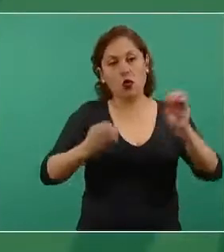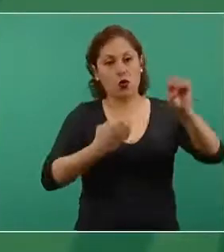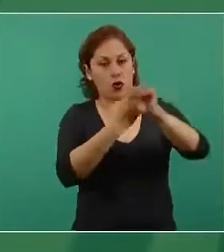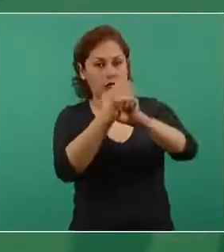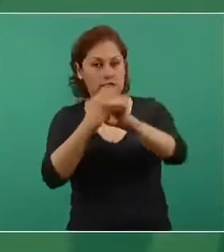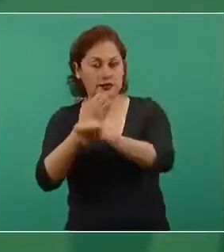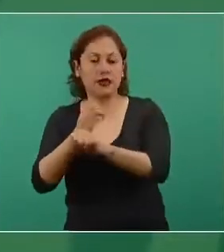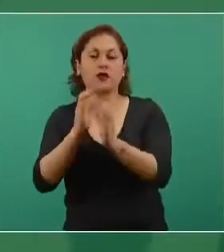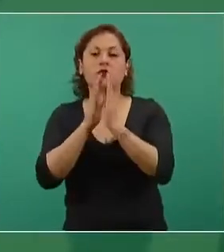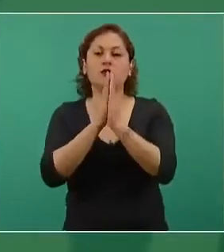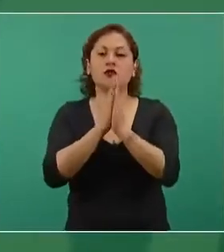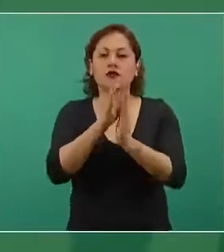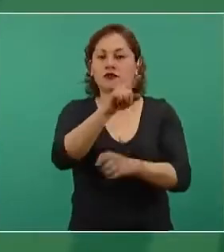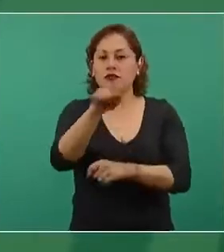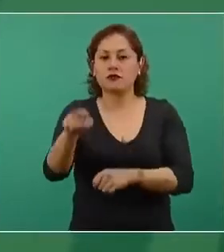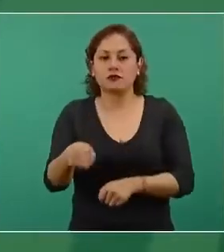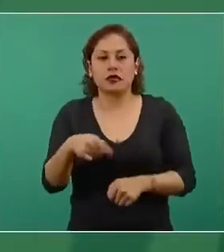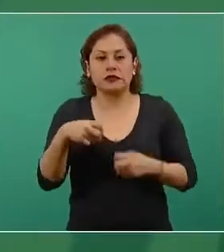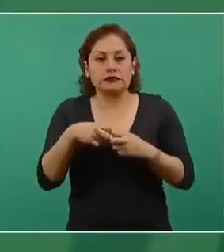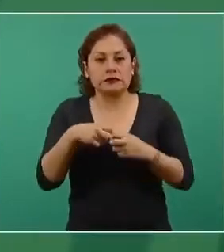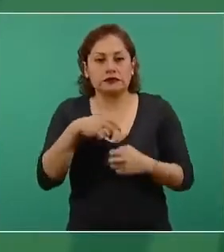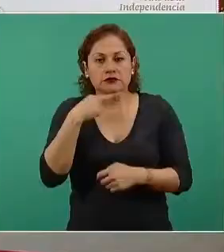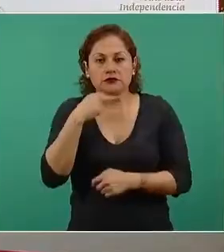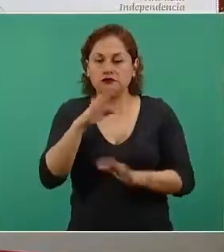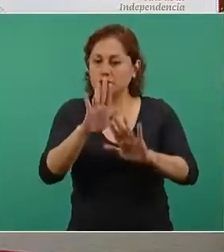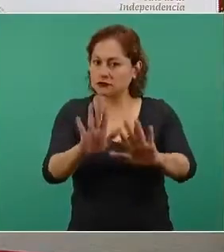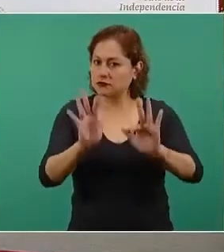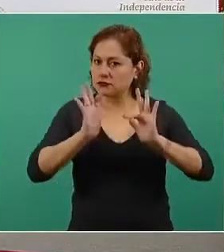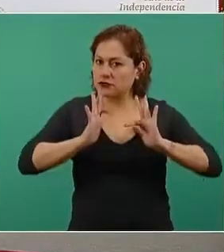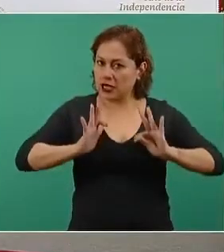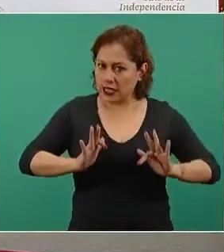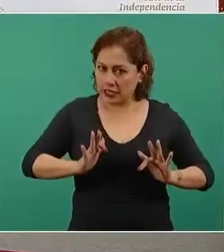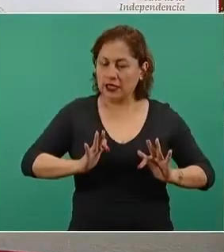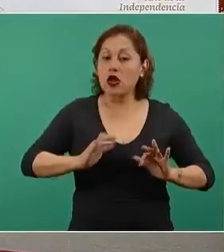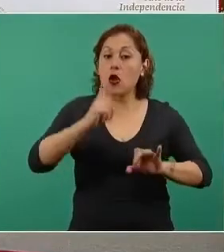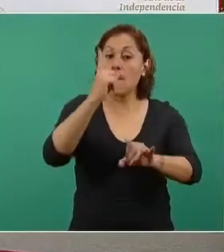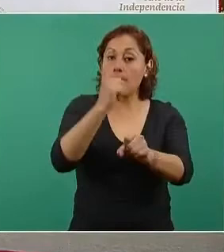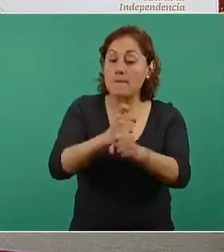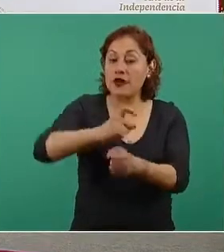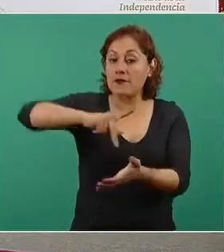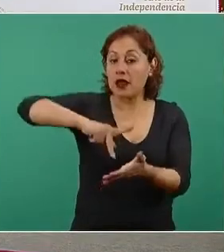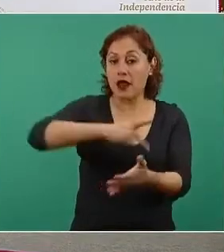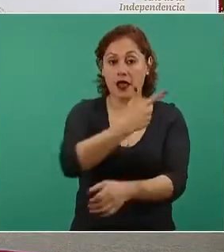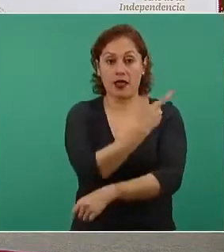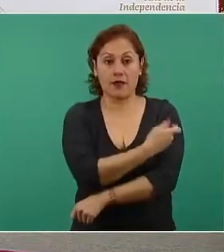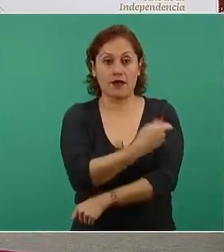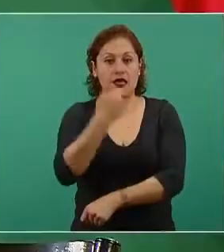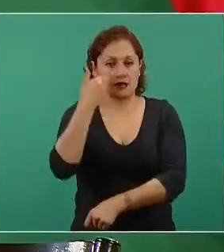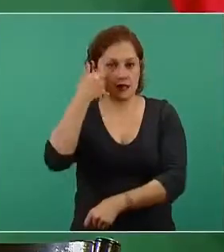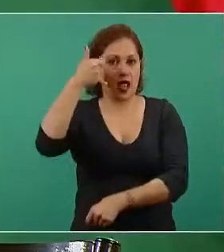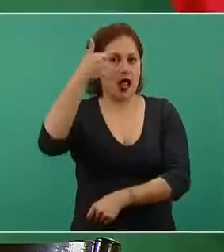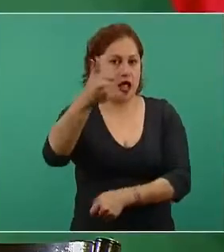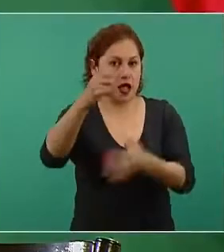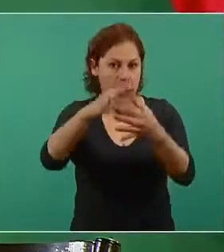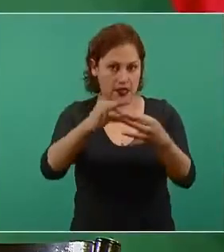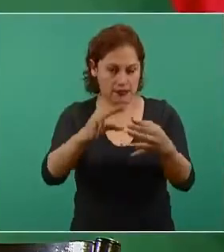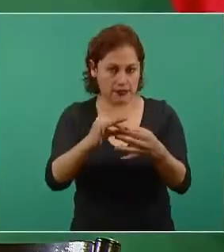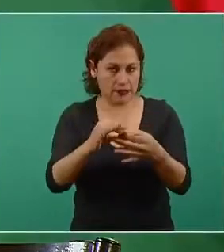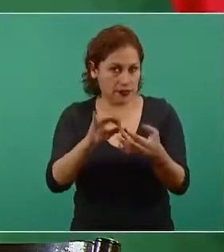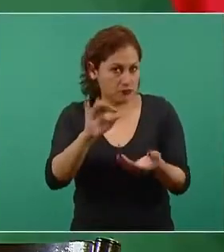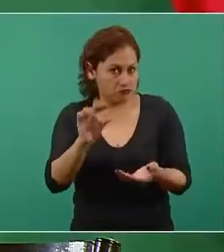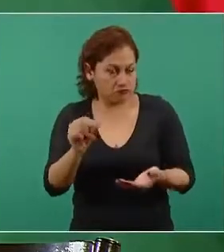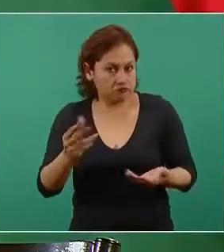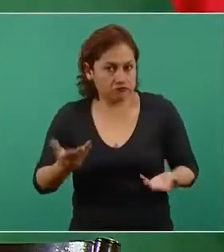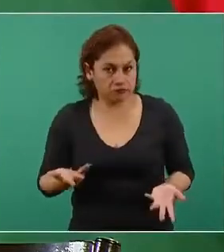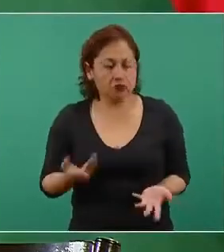federativa, a que guarden la calma. Para la primera cita se les contactó y se les dijo, no sé, Juanito Pérez, es